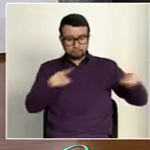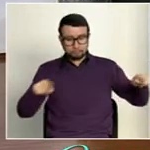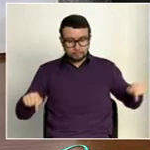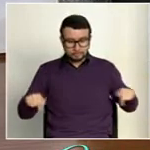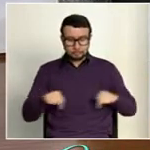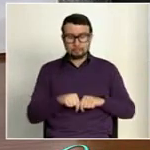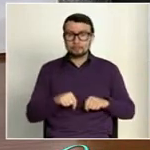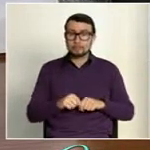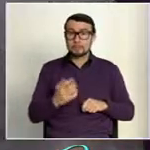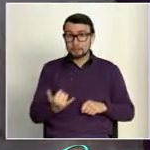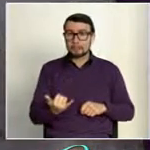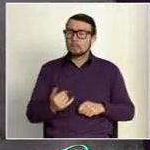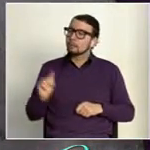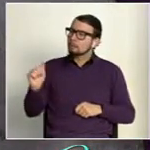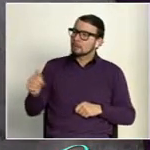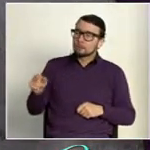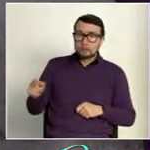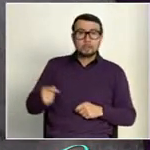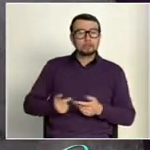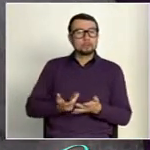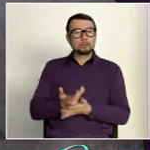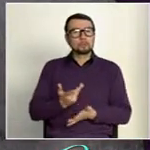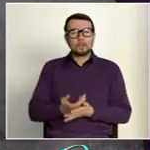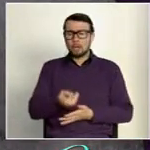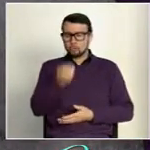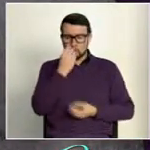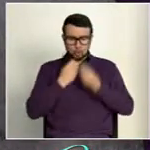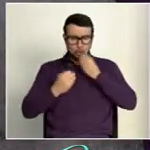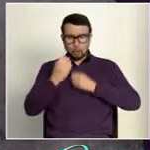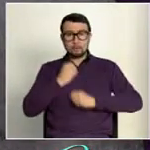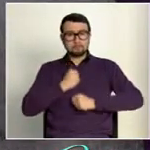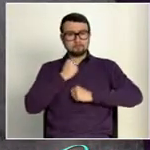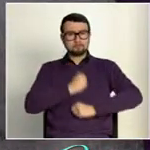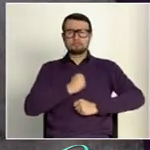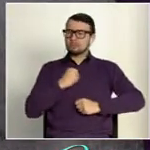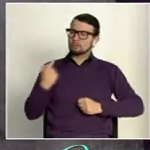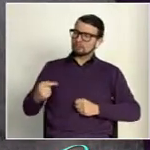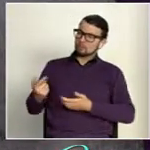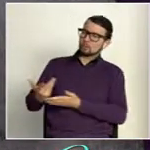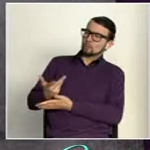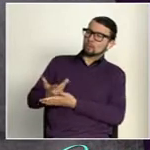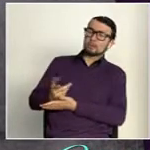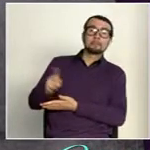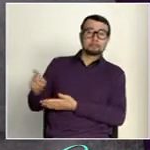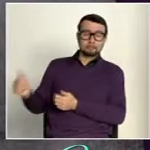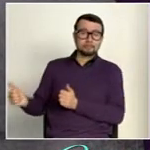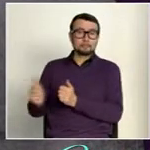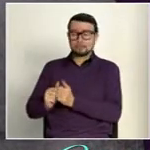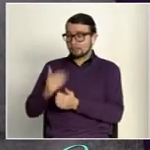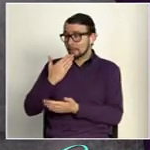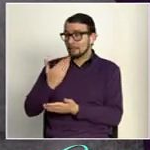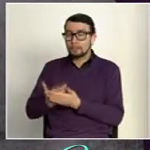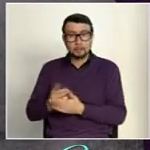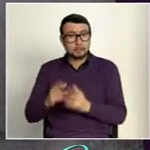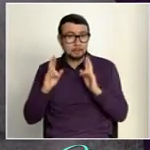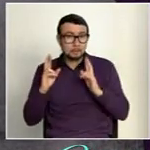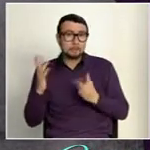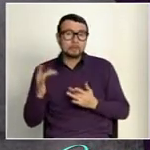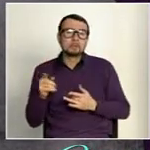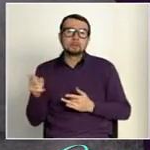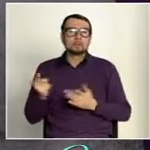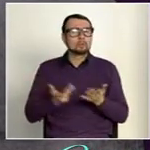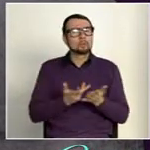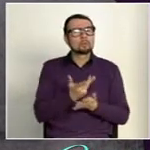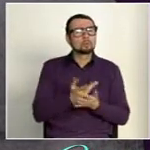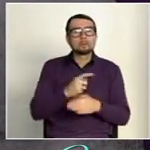nos asesora en la parte de nutrición a los pacientes en la consulta, y esperamos que todos estos consejos sean